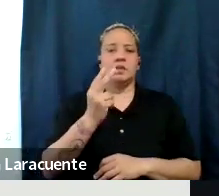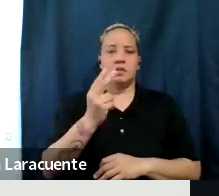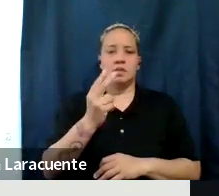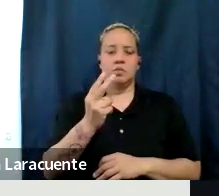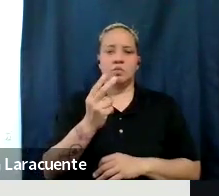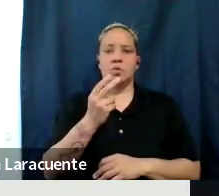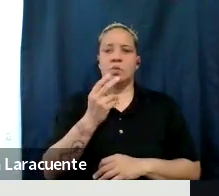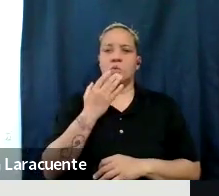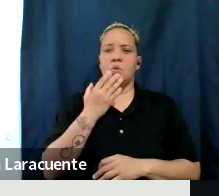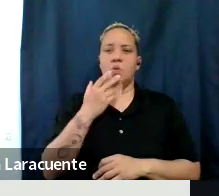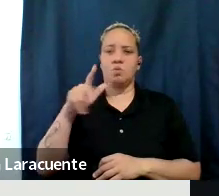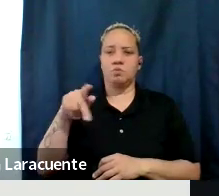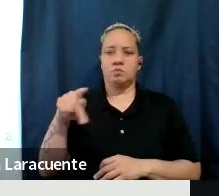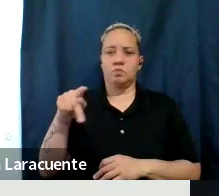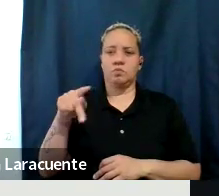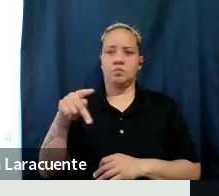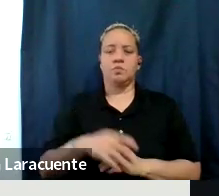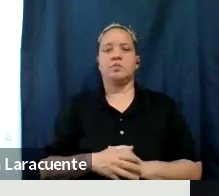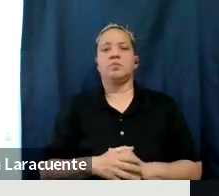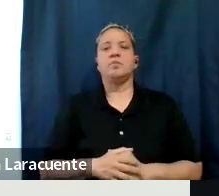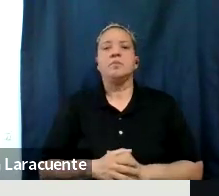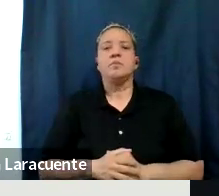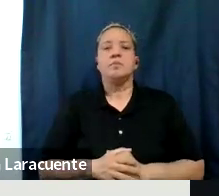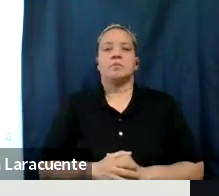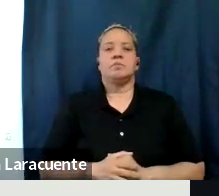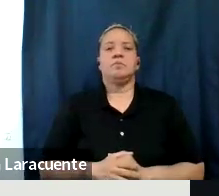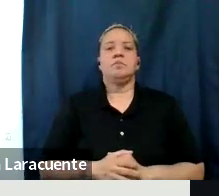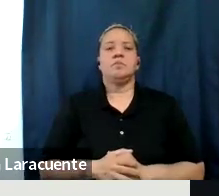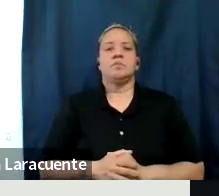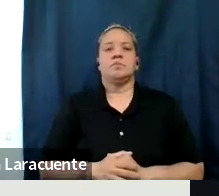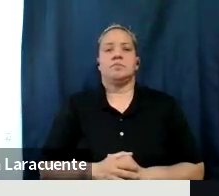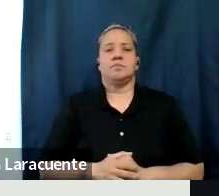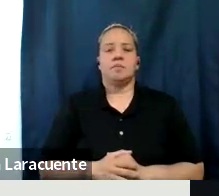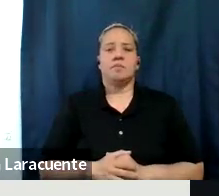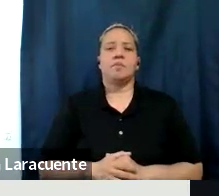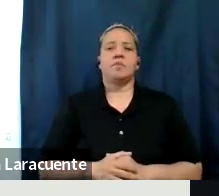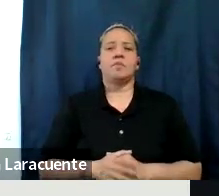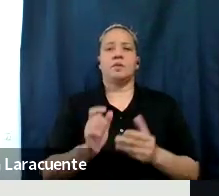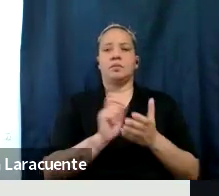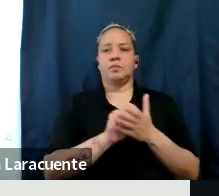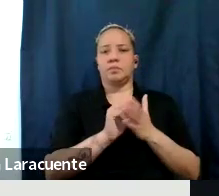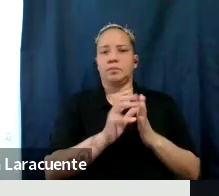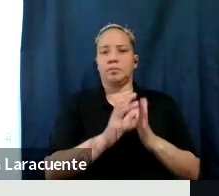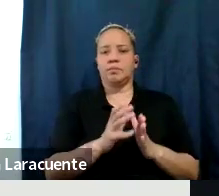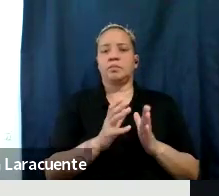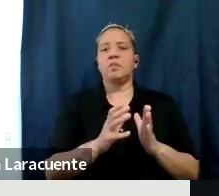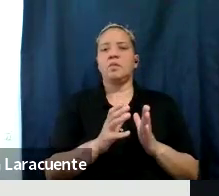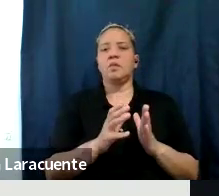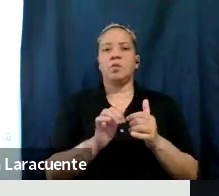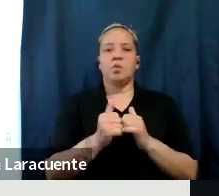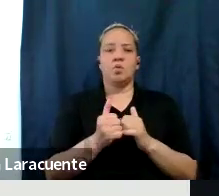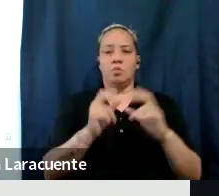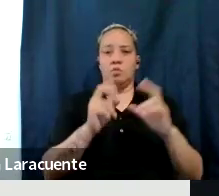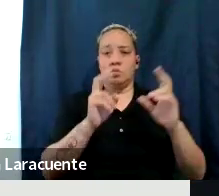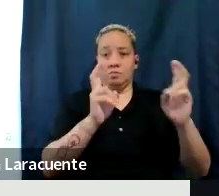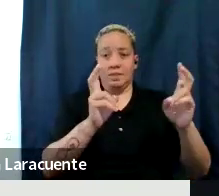color morado, color lila, Soledad González Ródenas define el volumen como, cito